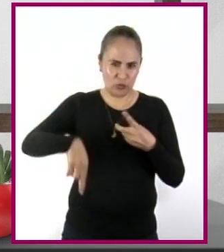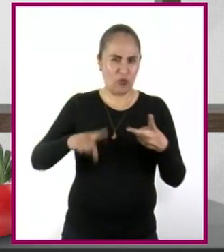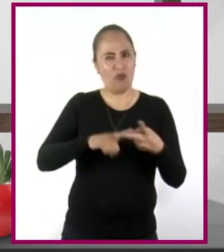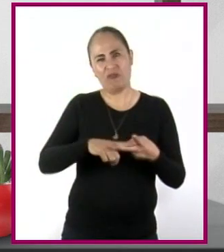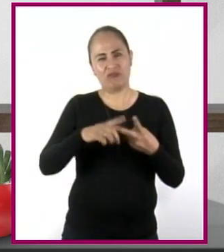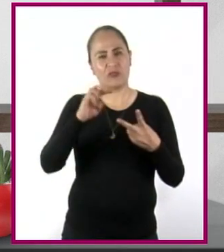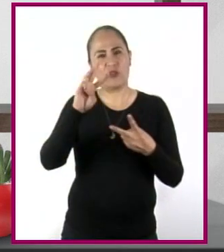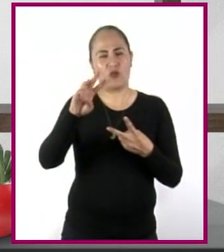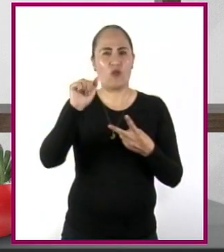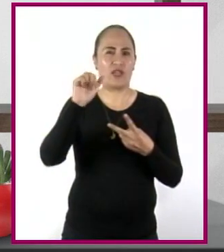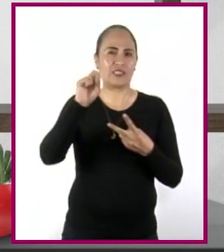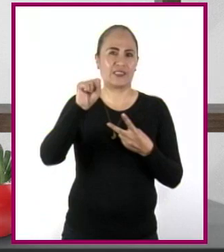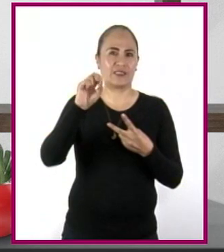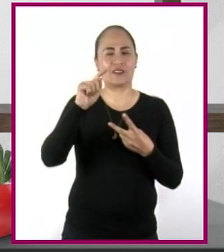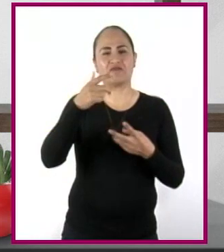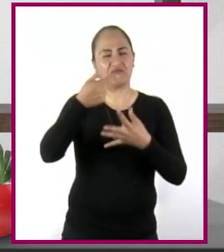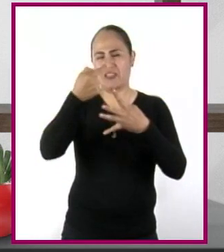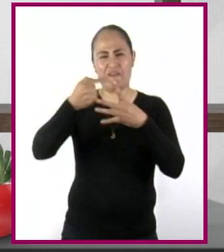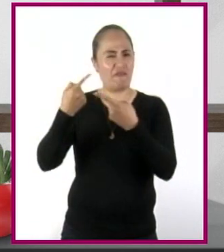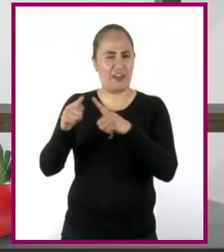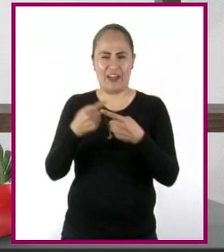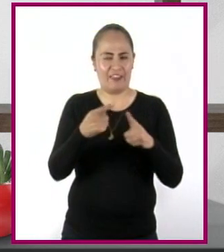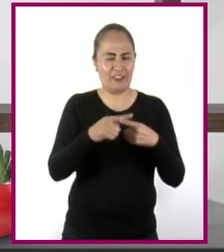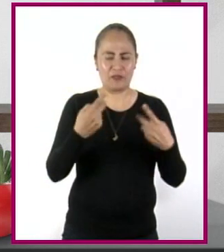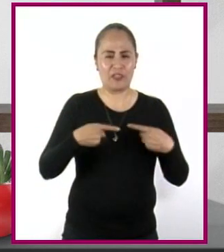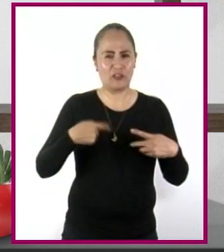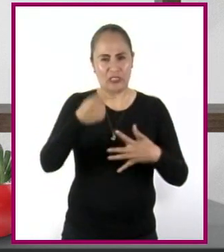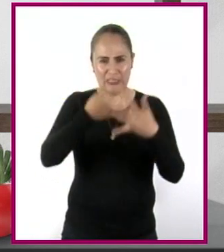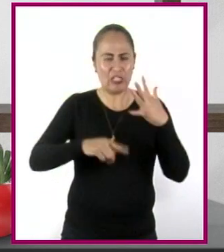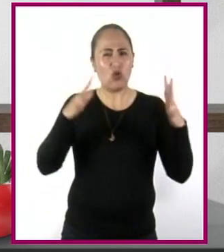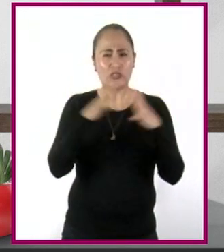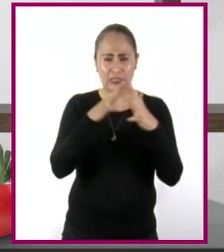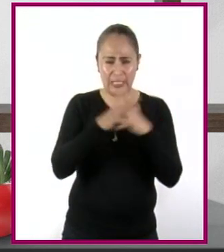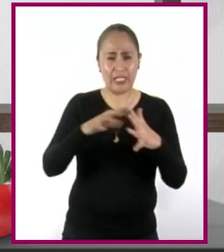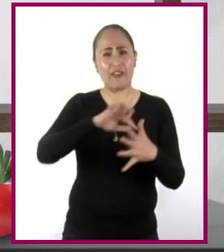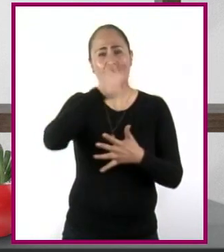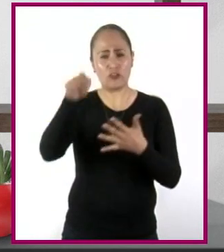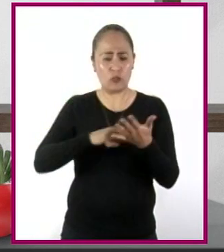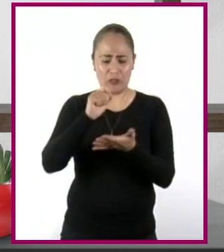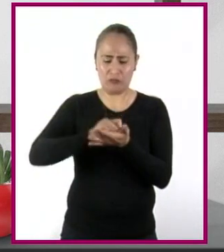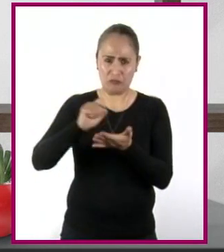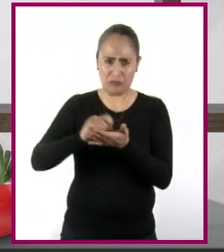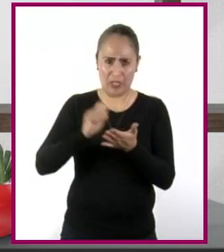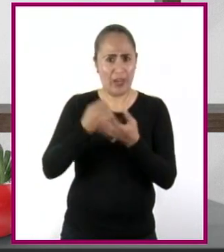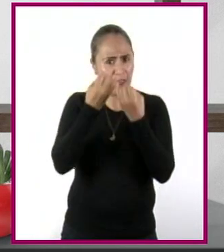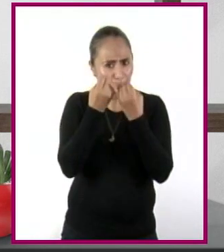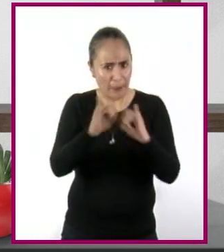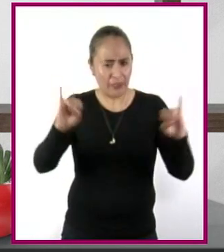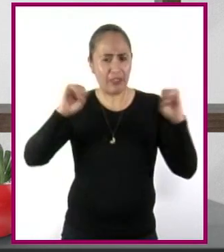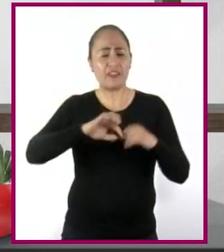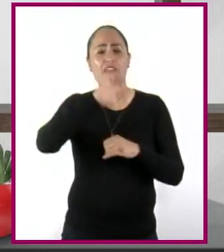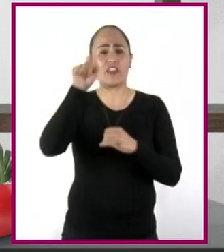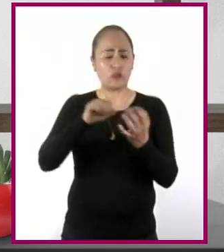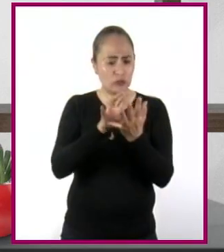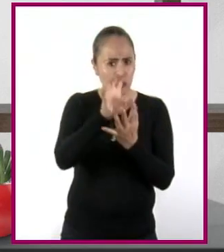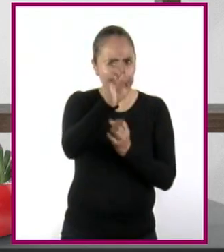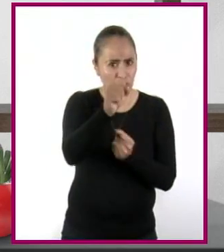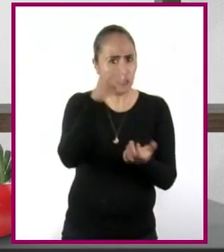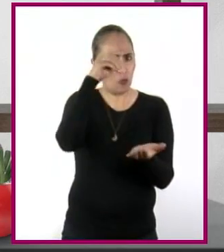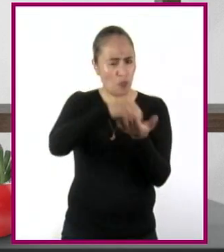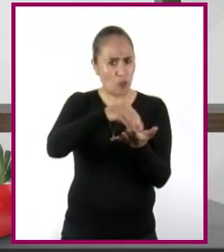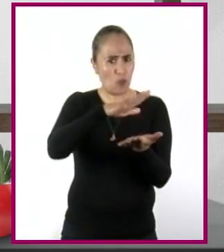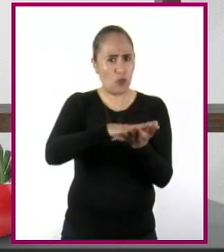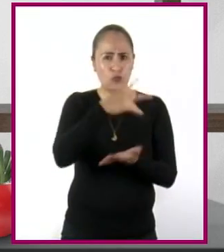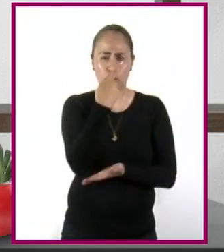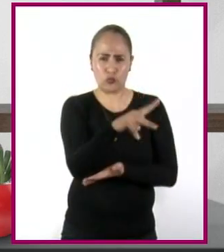entre otros. Fueron los responsables de pelear una guerra, firmar una declaración de independencia y establecer una constitución política. El